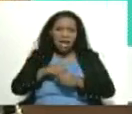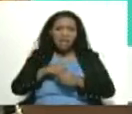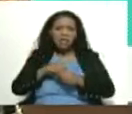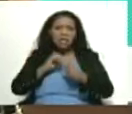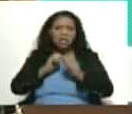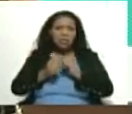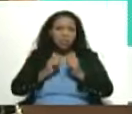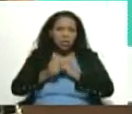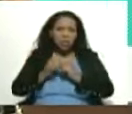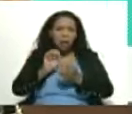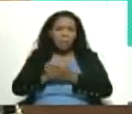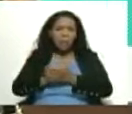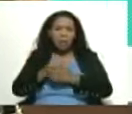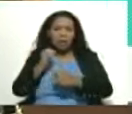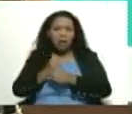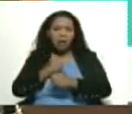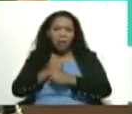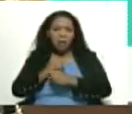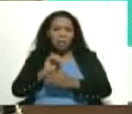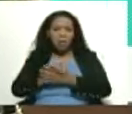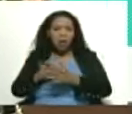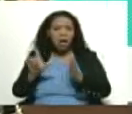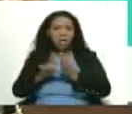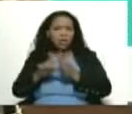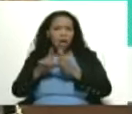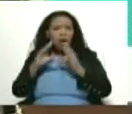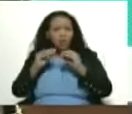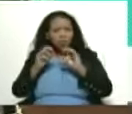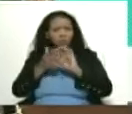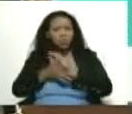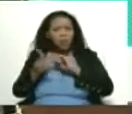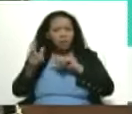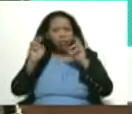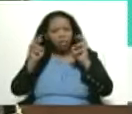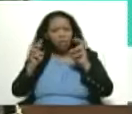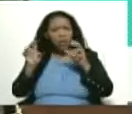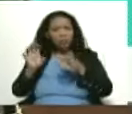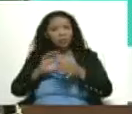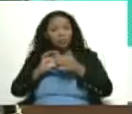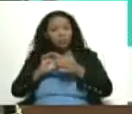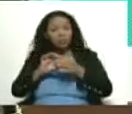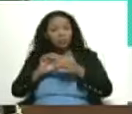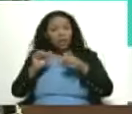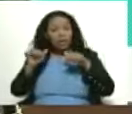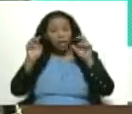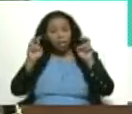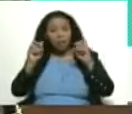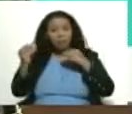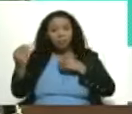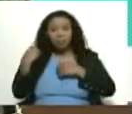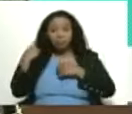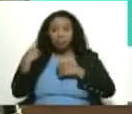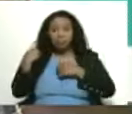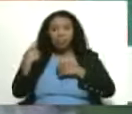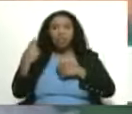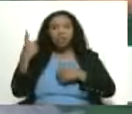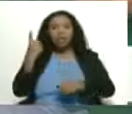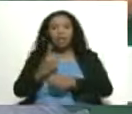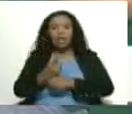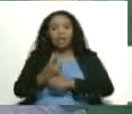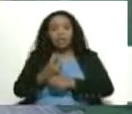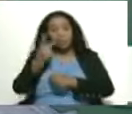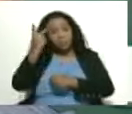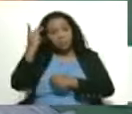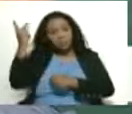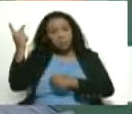trabajo, de los amigos del liceo. Vamos a hablar de este tema. Este es un tema que nos une, es un tema que nos convoca, es un tema que tiene que ser pedagógico,